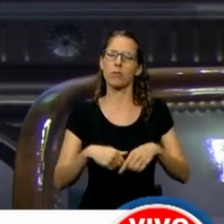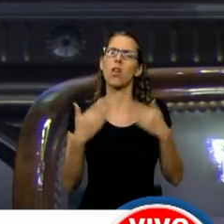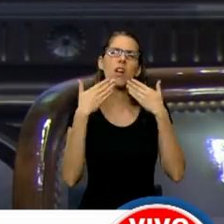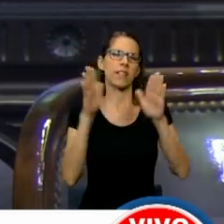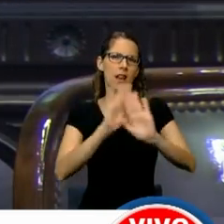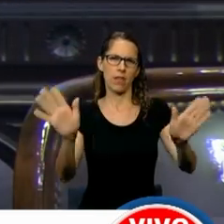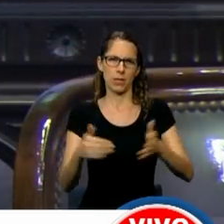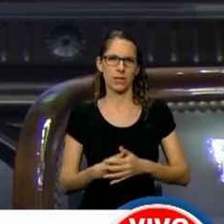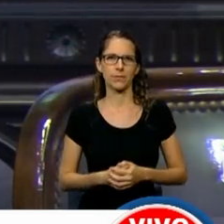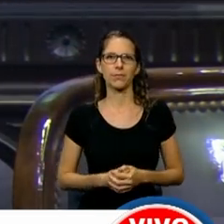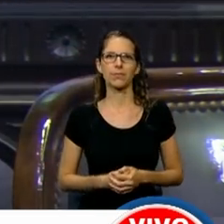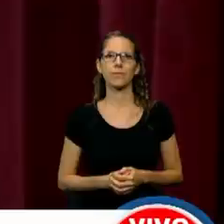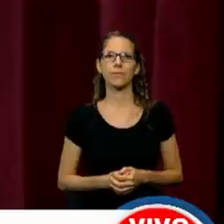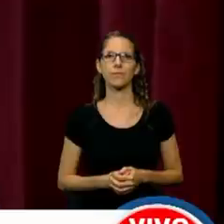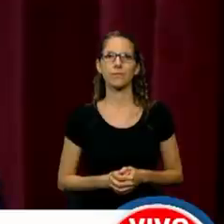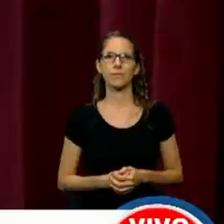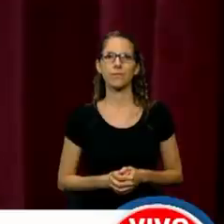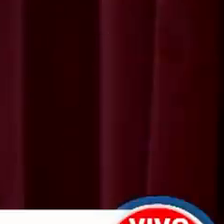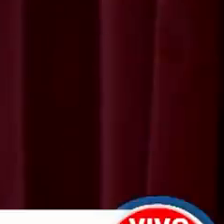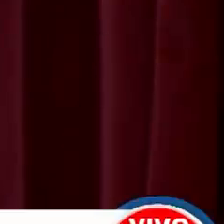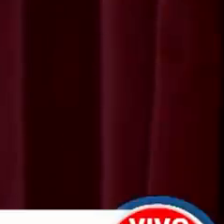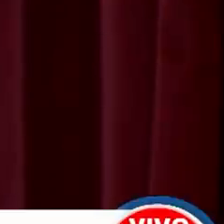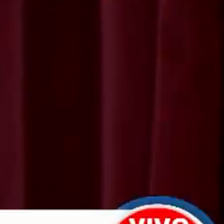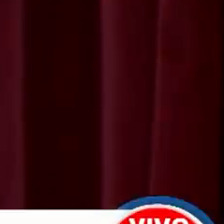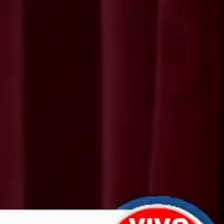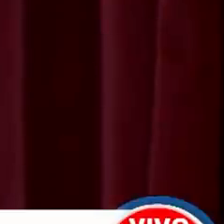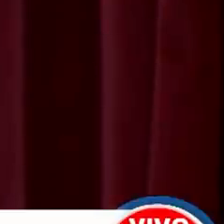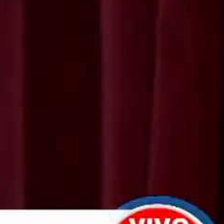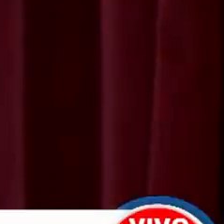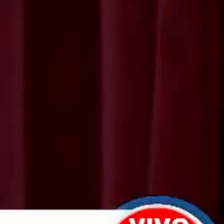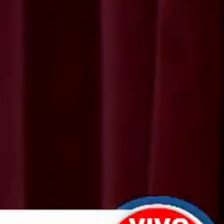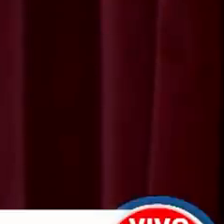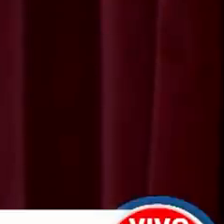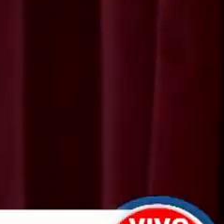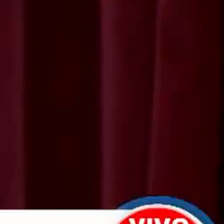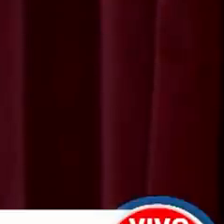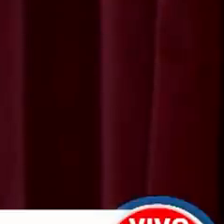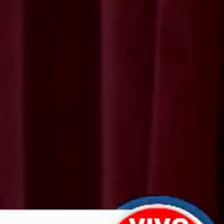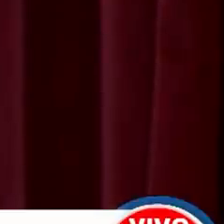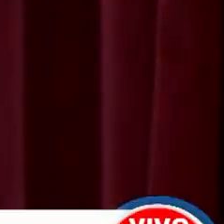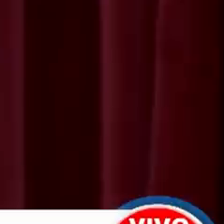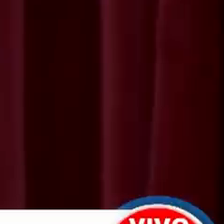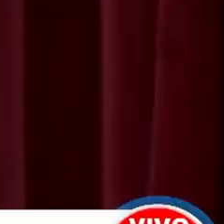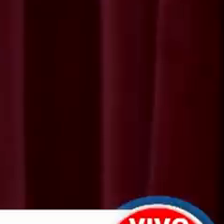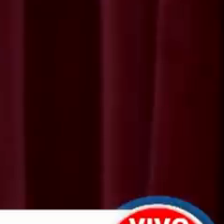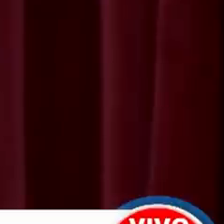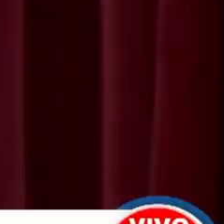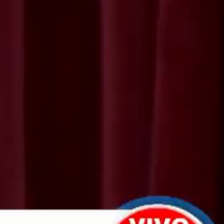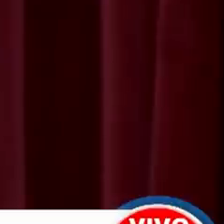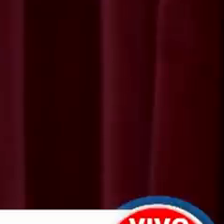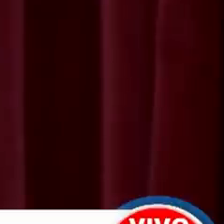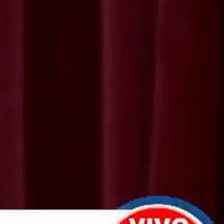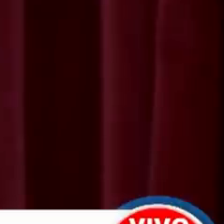cosas gracias diputado vara continúa en el uso de la palabra la diputada por la provincia de